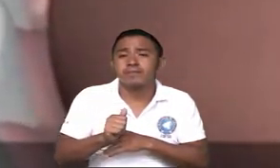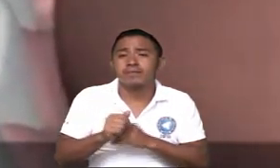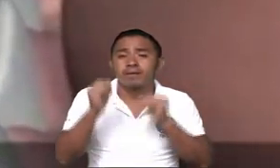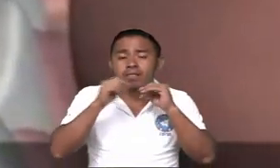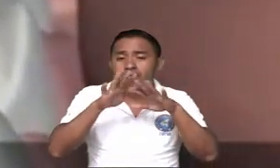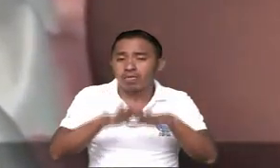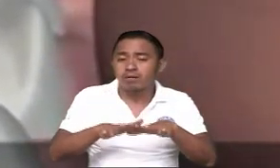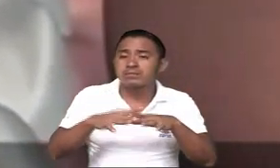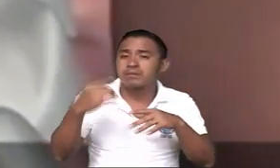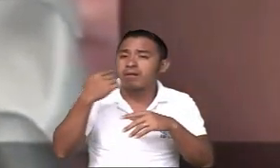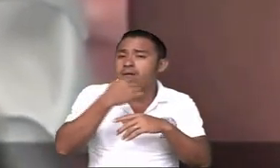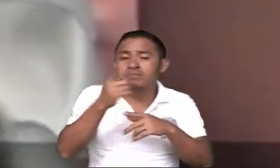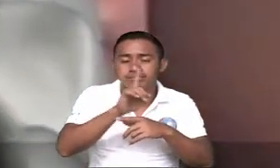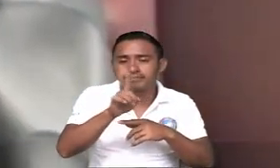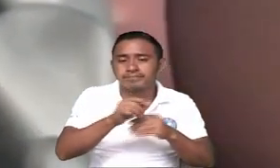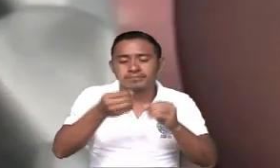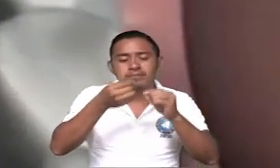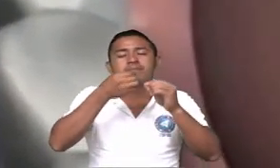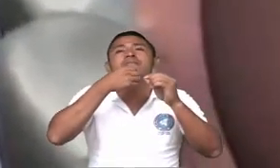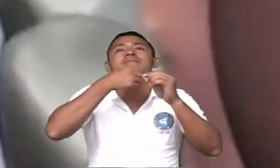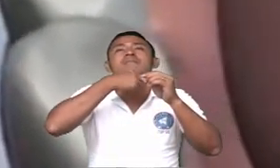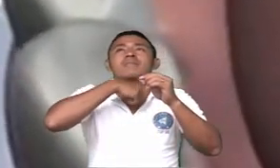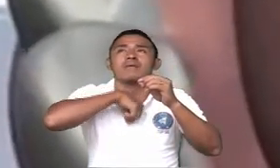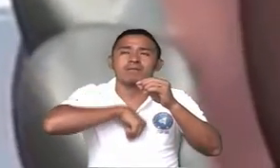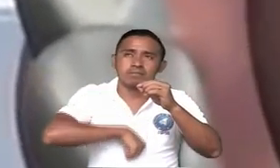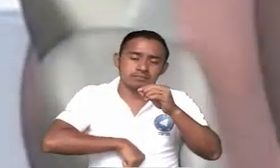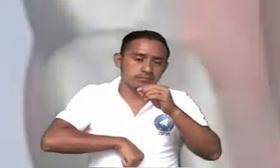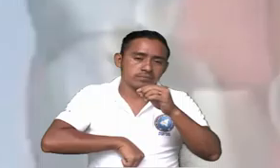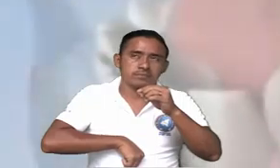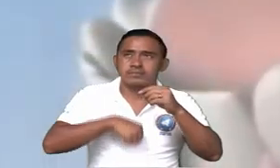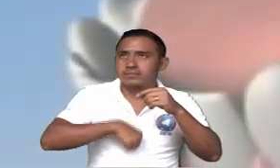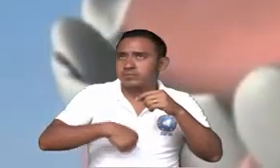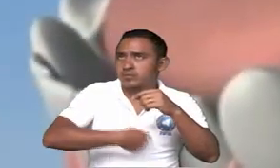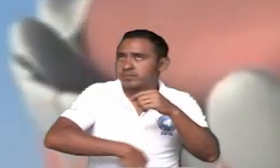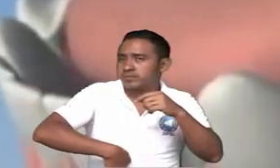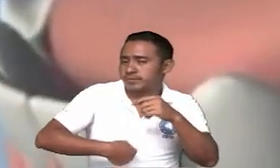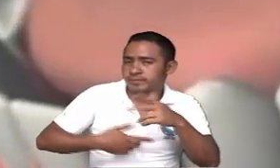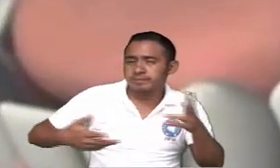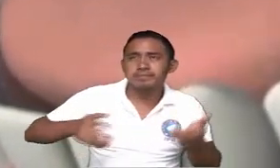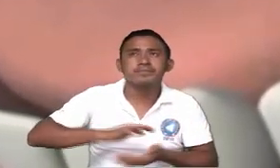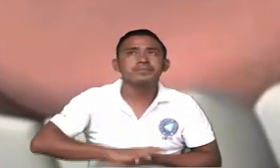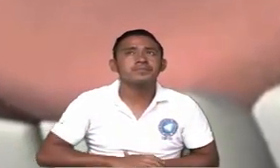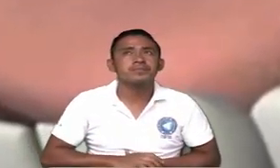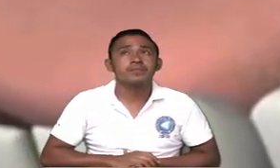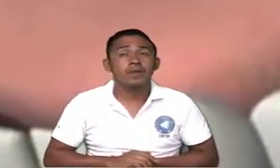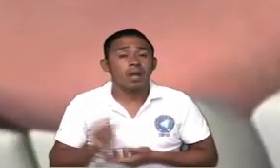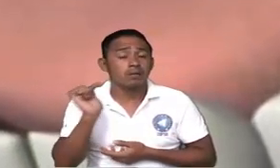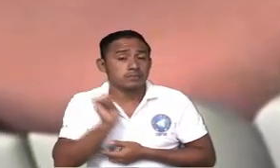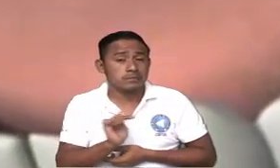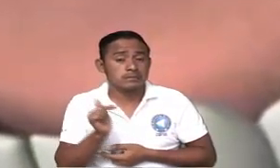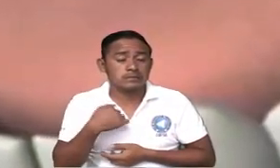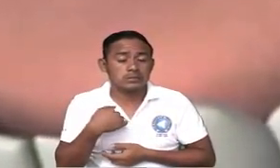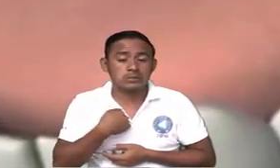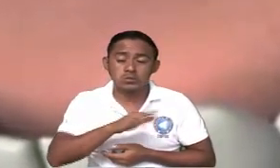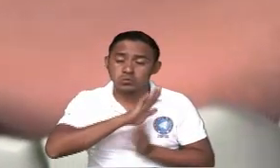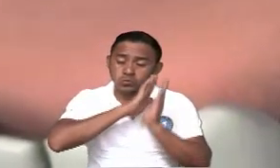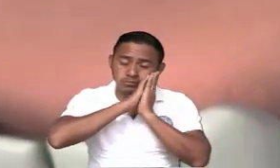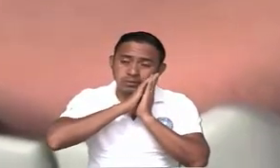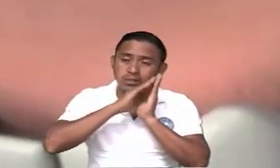permanecen en la boca, sino que van para el torrente, para la parte digestiva, pues. Entonces, cuando nosotros estamos dormidos, hay